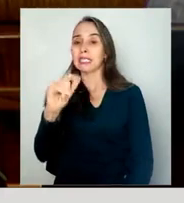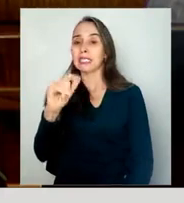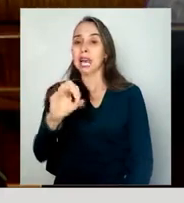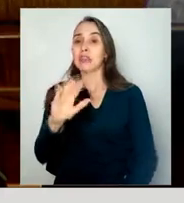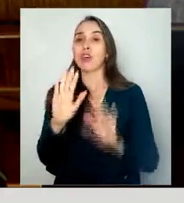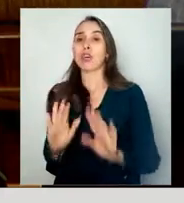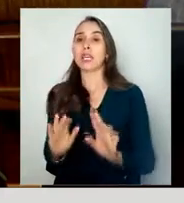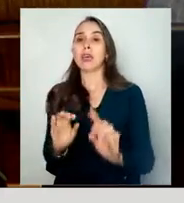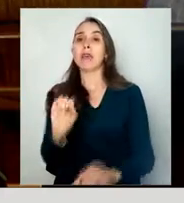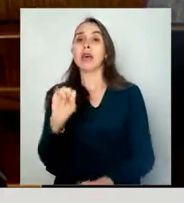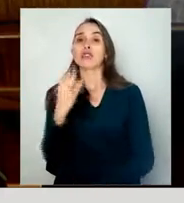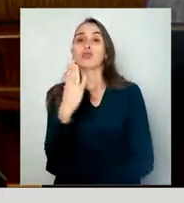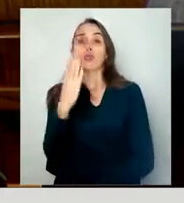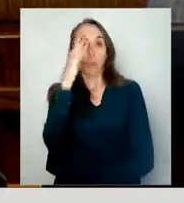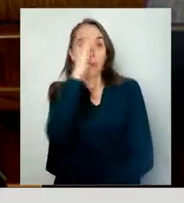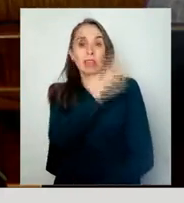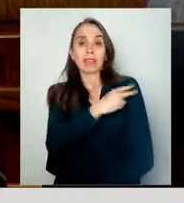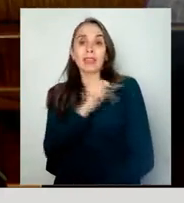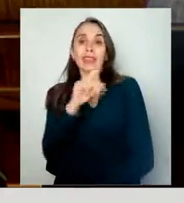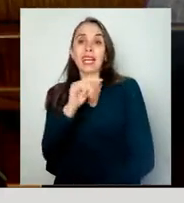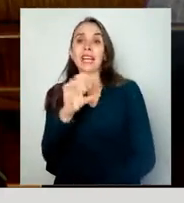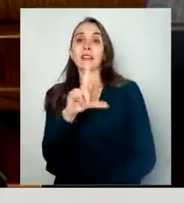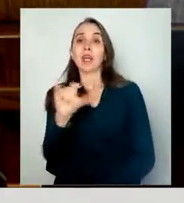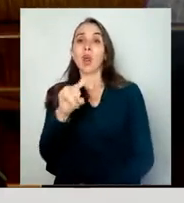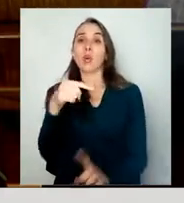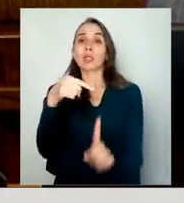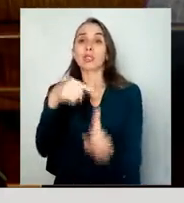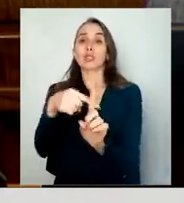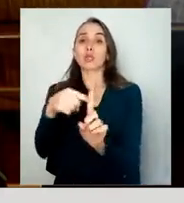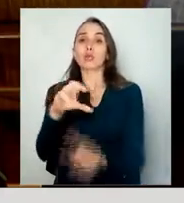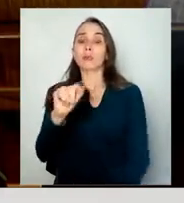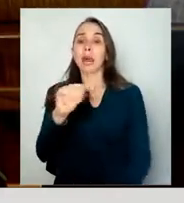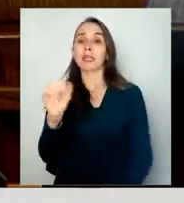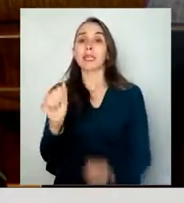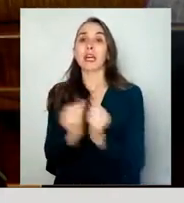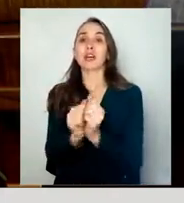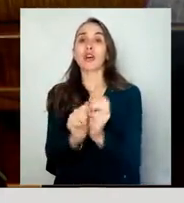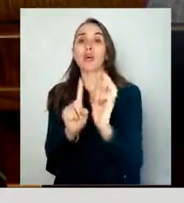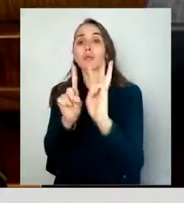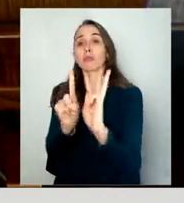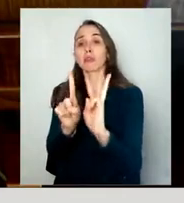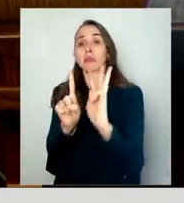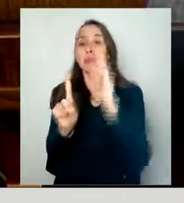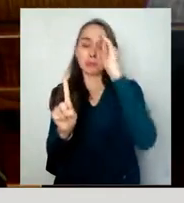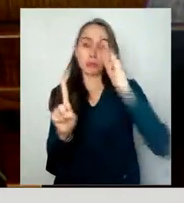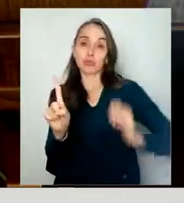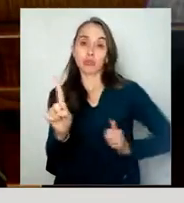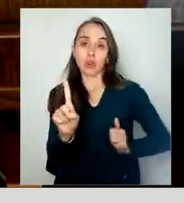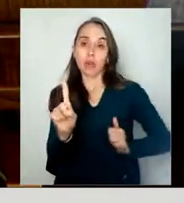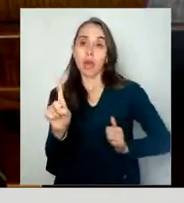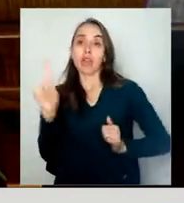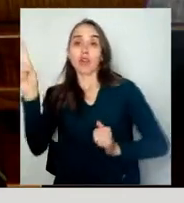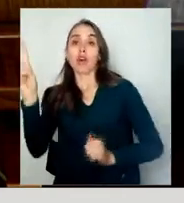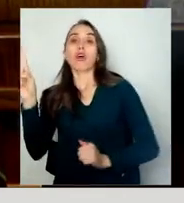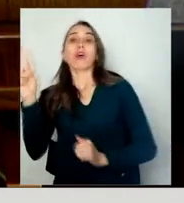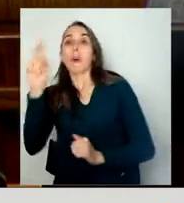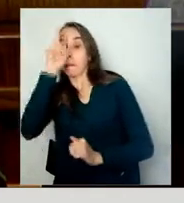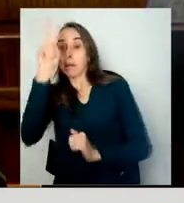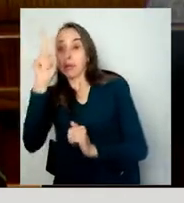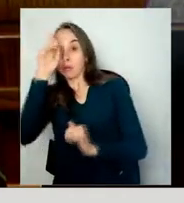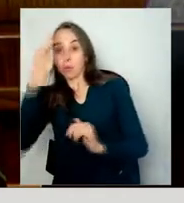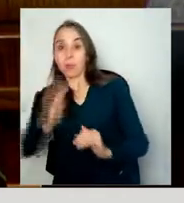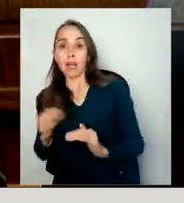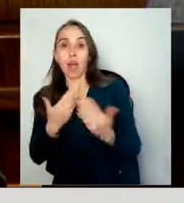subteniente Luis Cruz Martínez junto a tres soldados se les ofreció salvar su vida